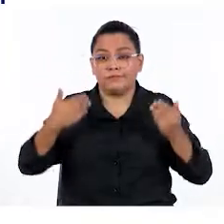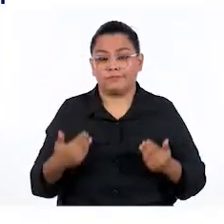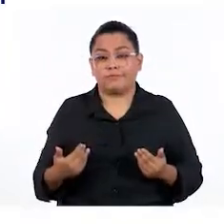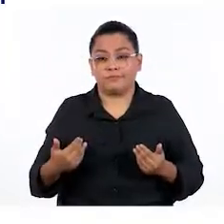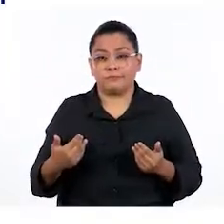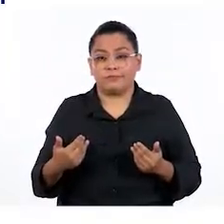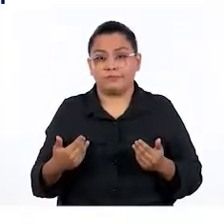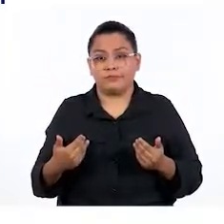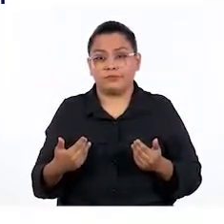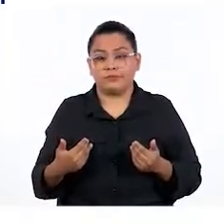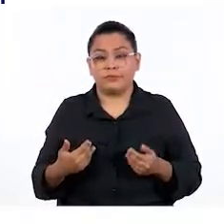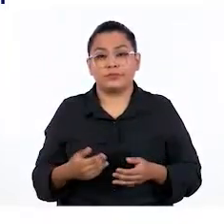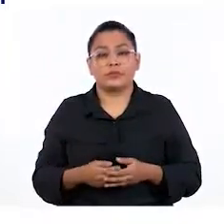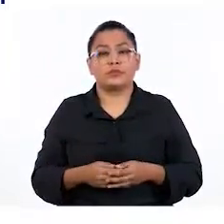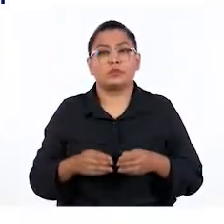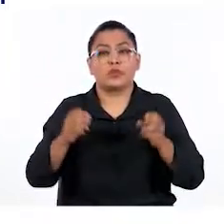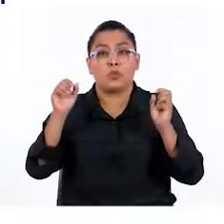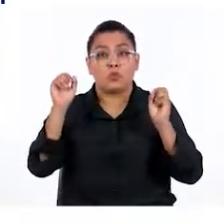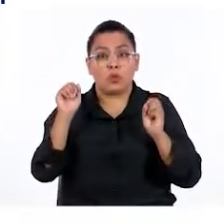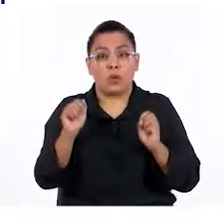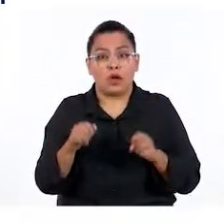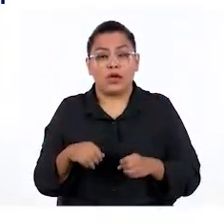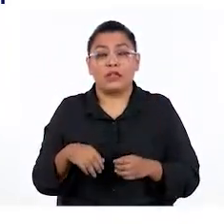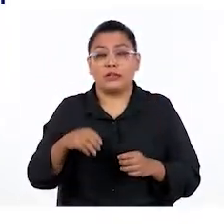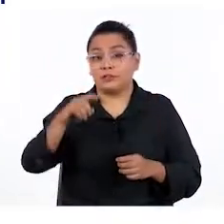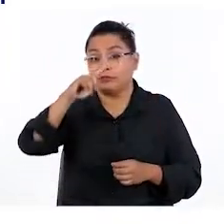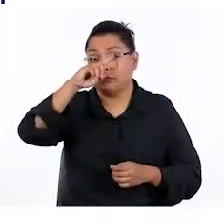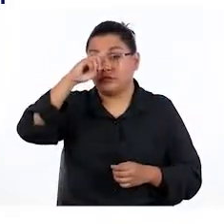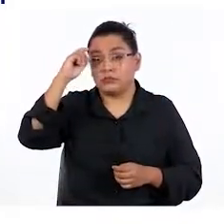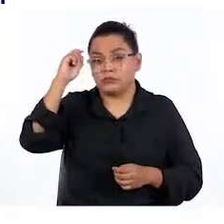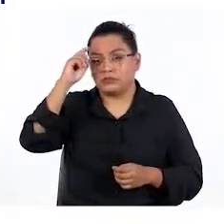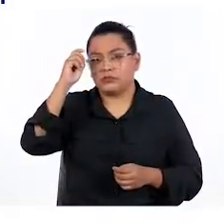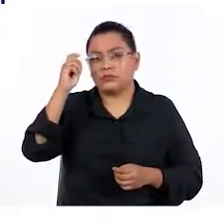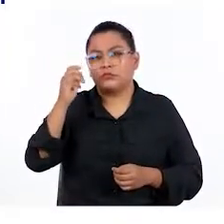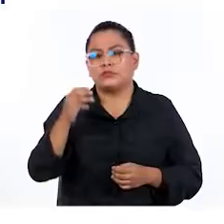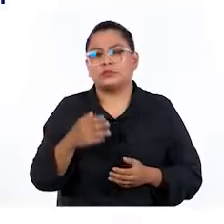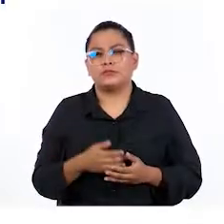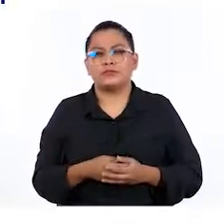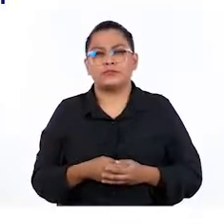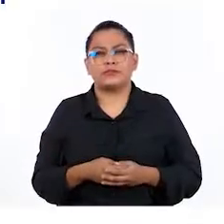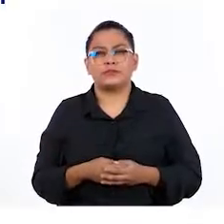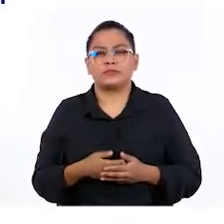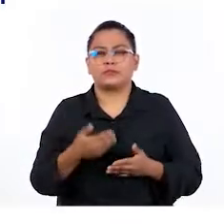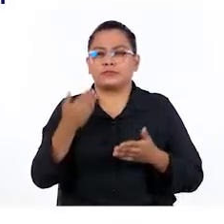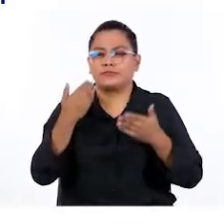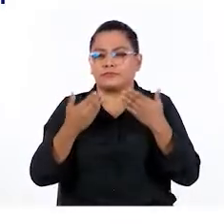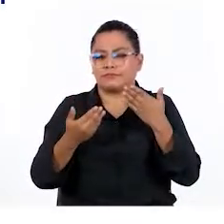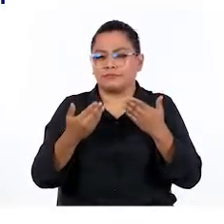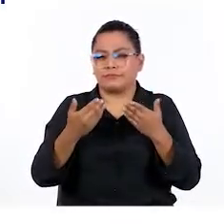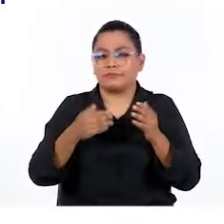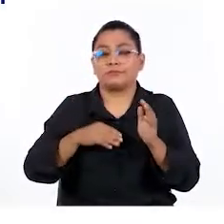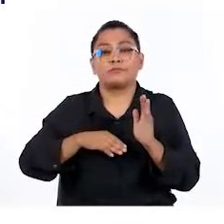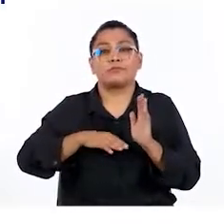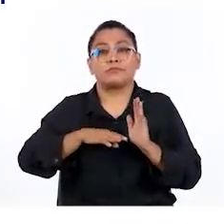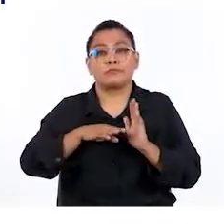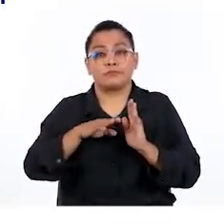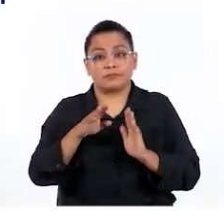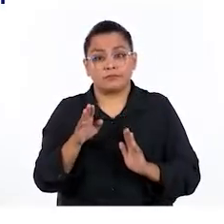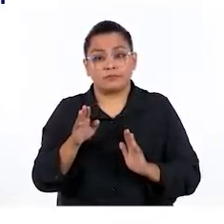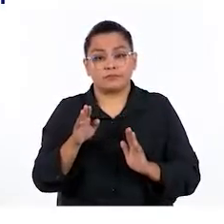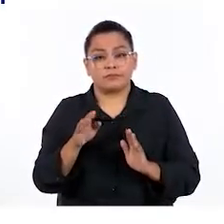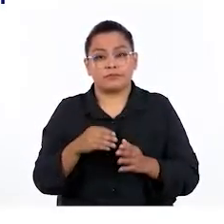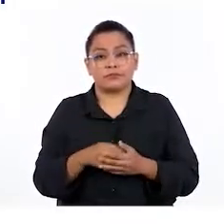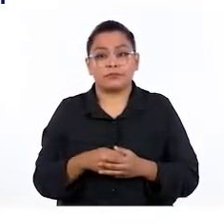turbina permiten realizar un trabajo. Ahora, para ello detallaremos un poco más sobre